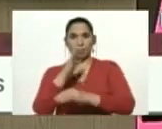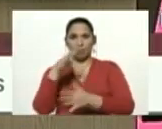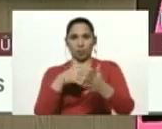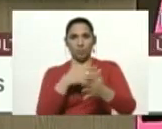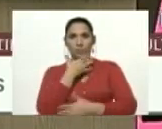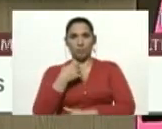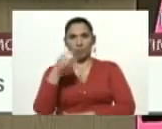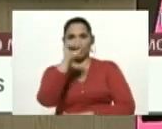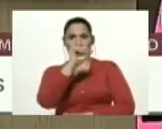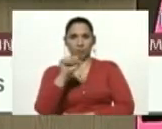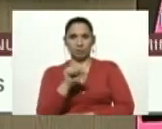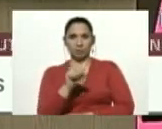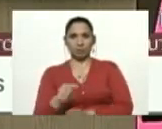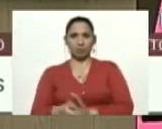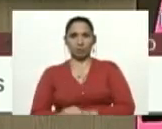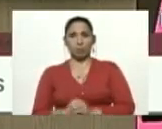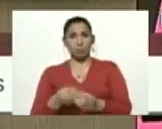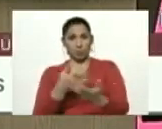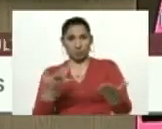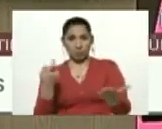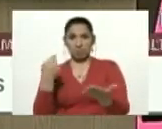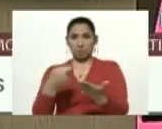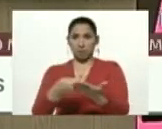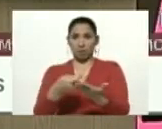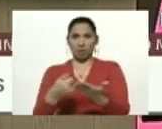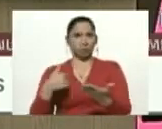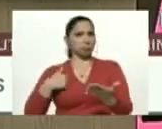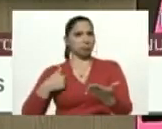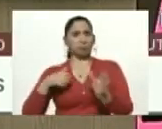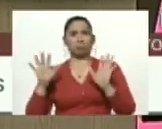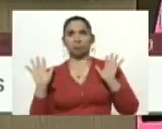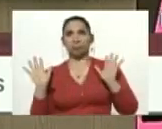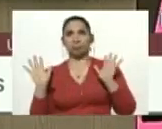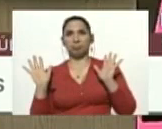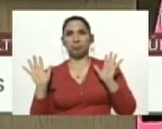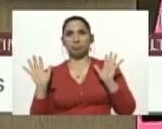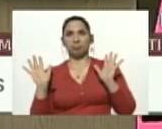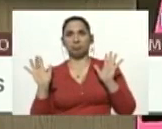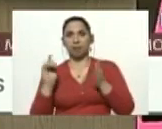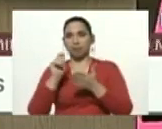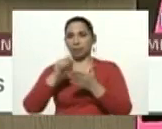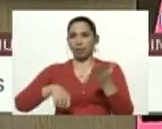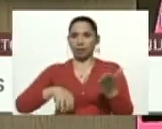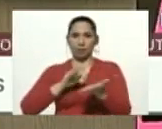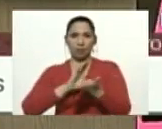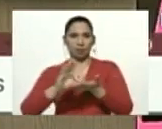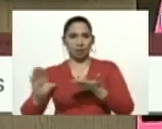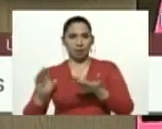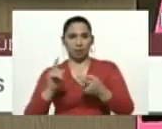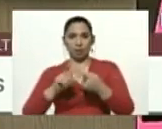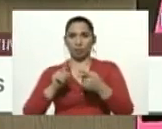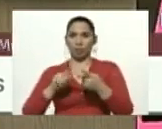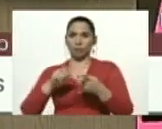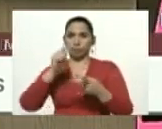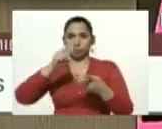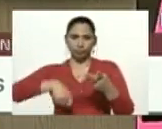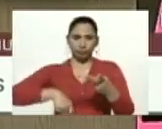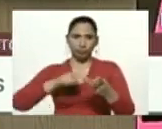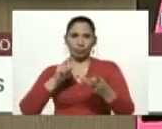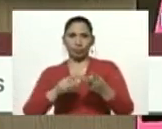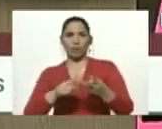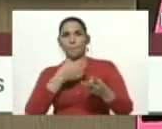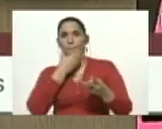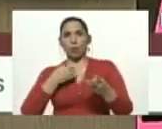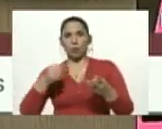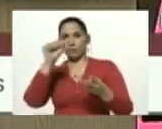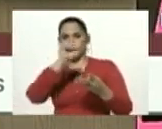bolívares, y usted lo puede pagar como usted desee, tarjetas de crédito, puntos de débito,